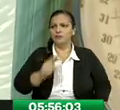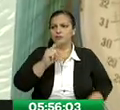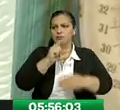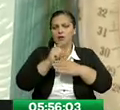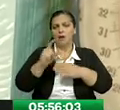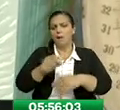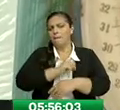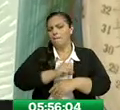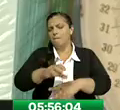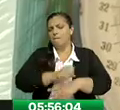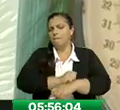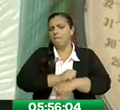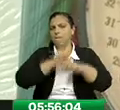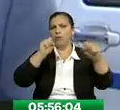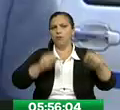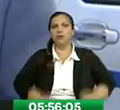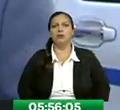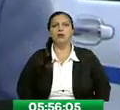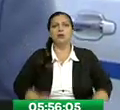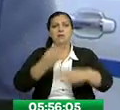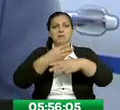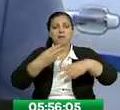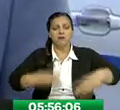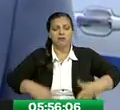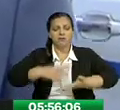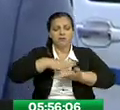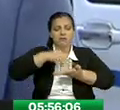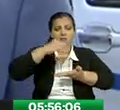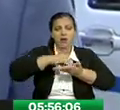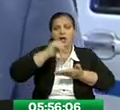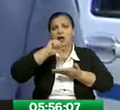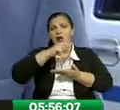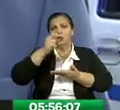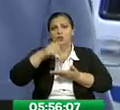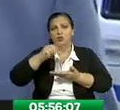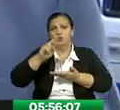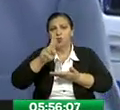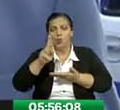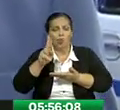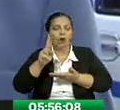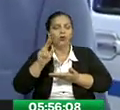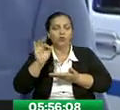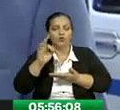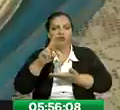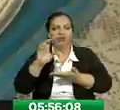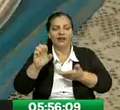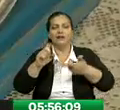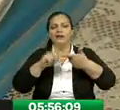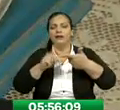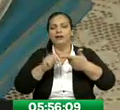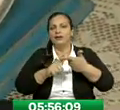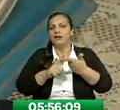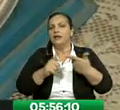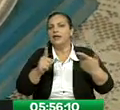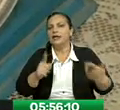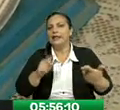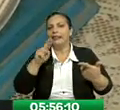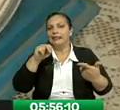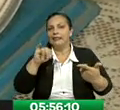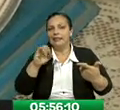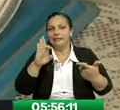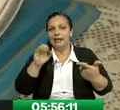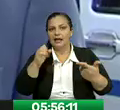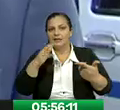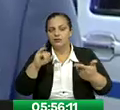azufre, cloruro de potasio, nitrato de potasio, aluminio. De manera pues que hay tres personas que han